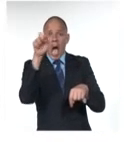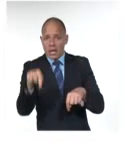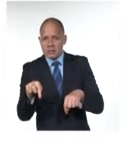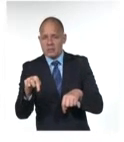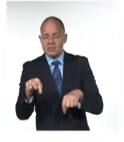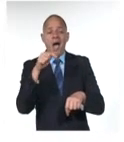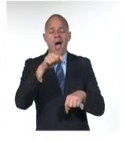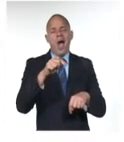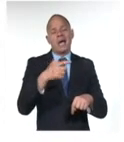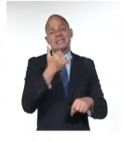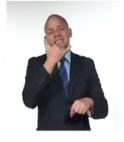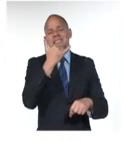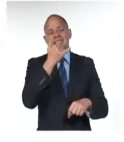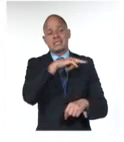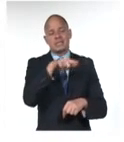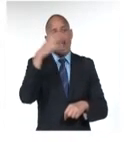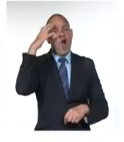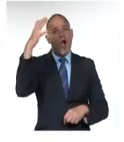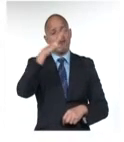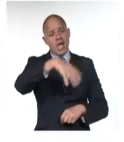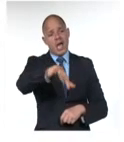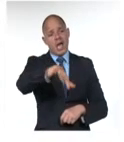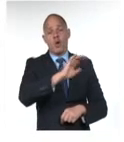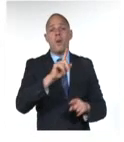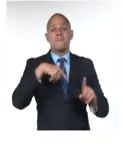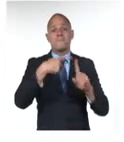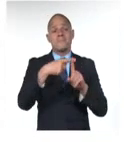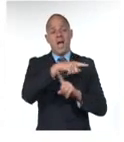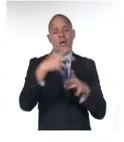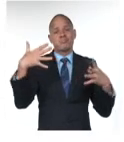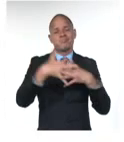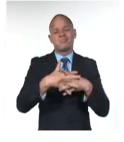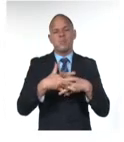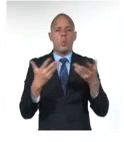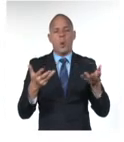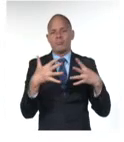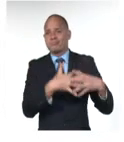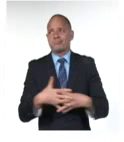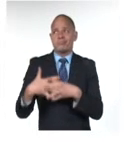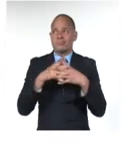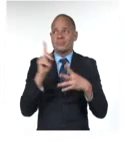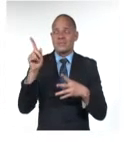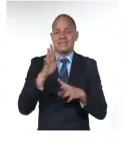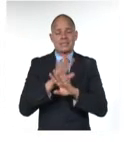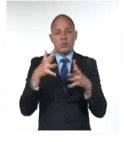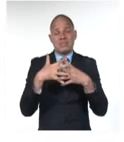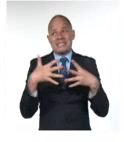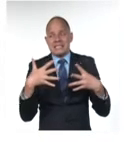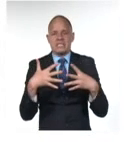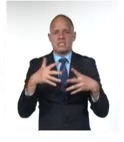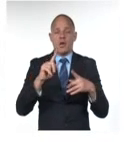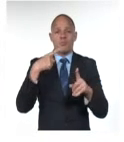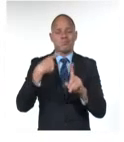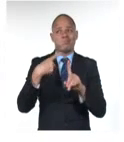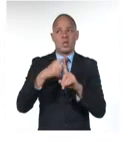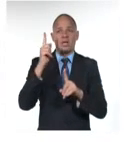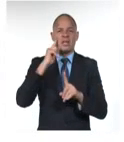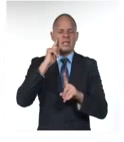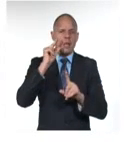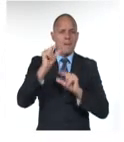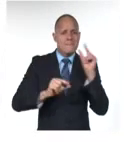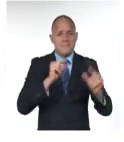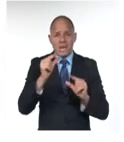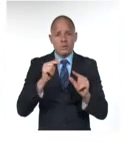naciones y sus gobiernos y para su relación con los Estados Unidos, la que ya sufre el peso del elevado potencial migratorio de